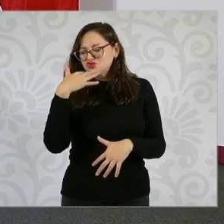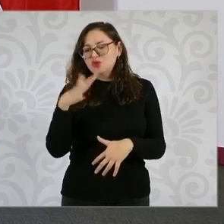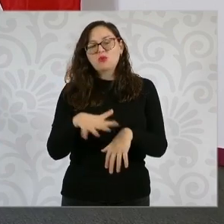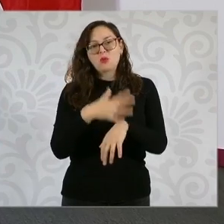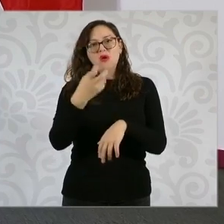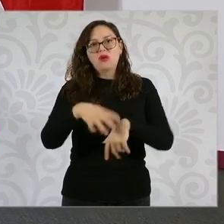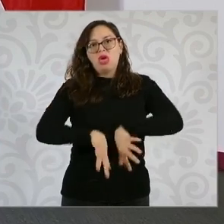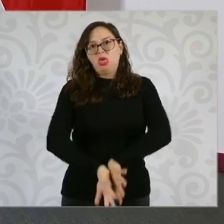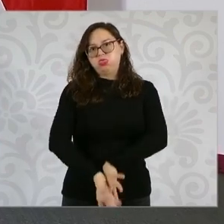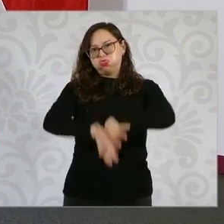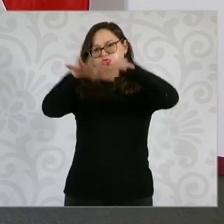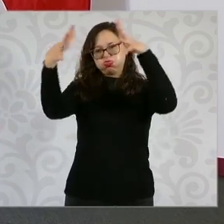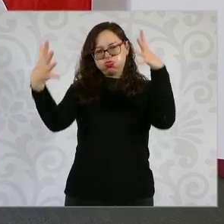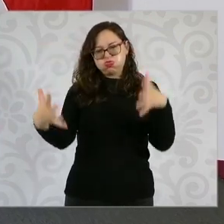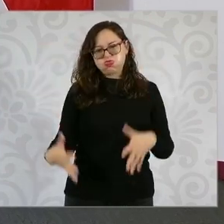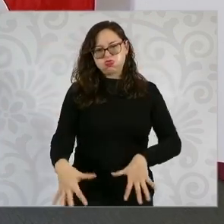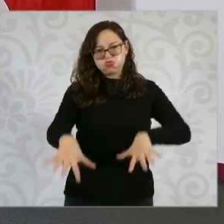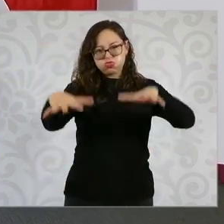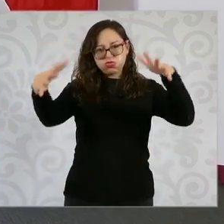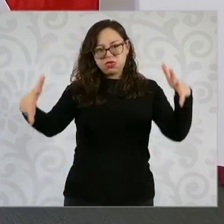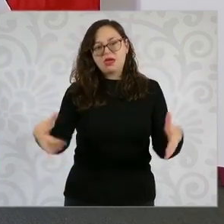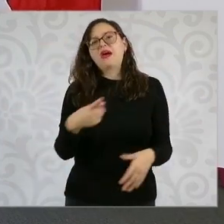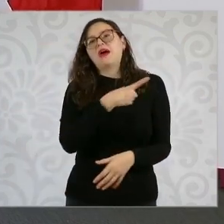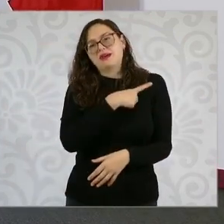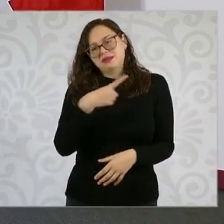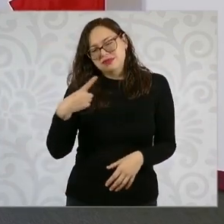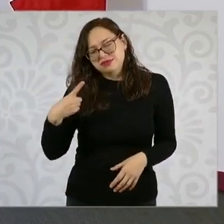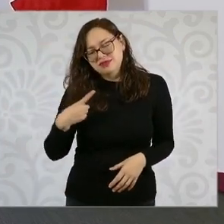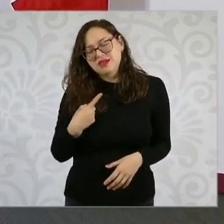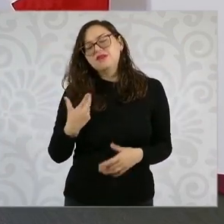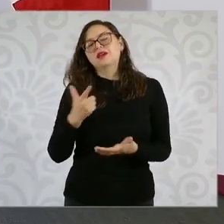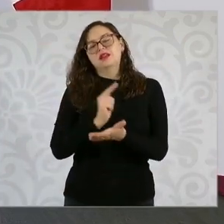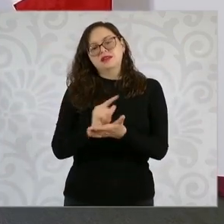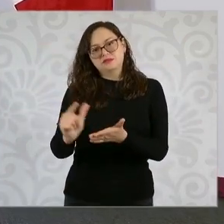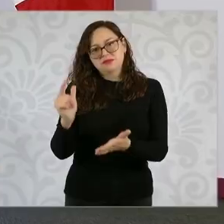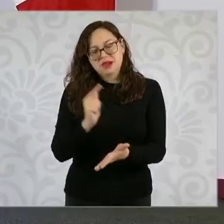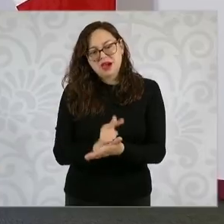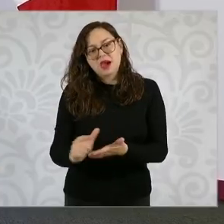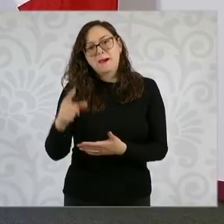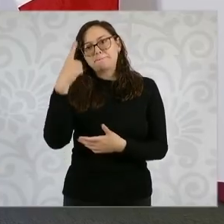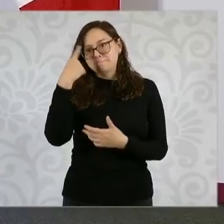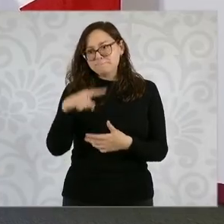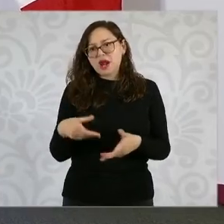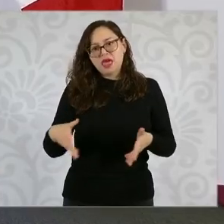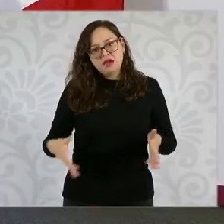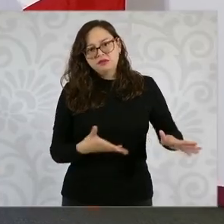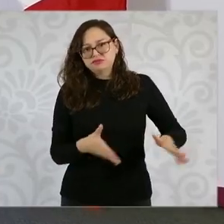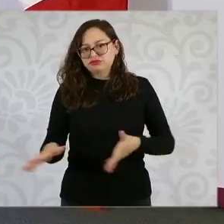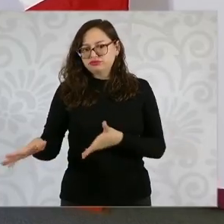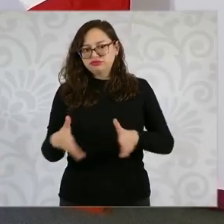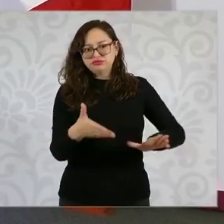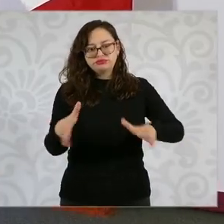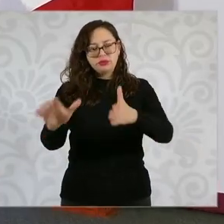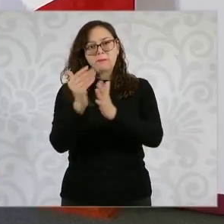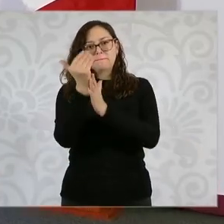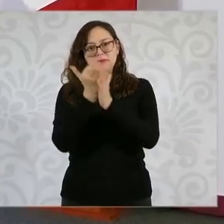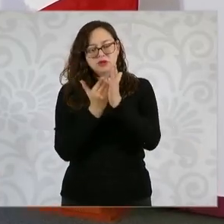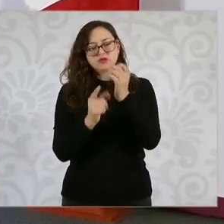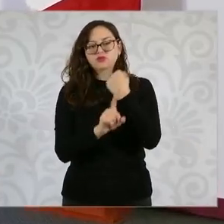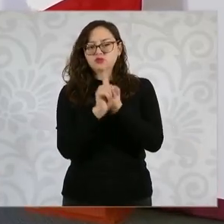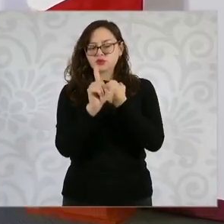poder disminuir los efectos de lluvias fuertes, y etcétera, etcétera.